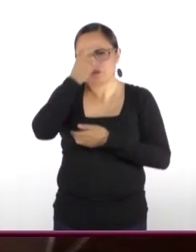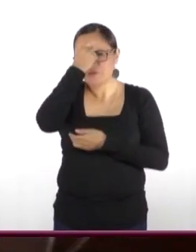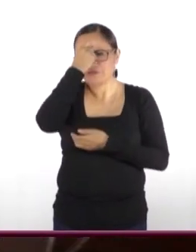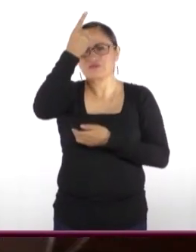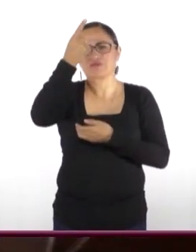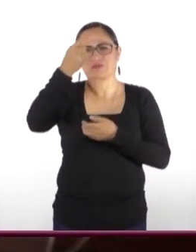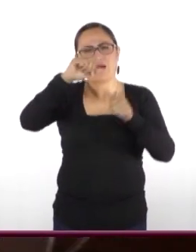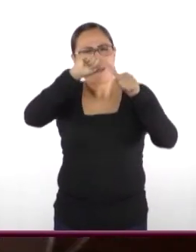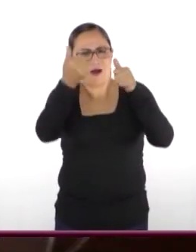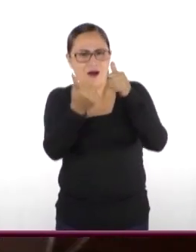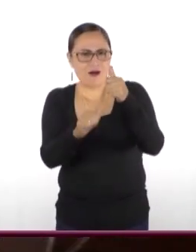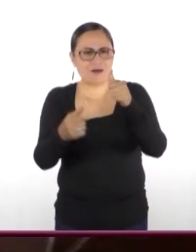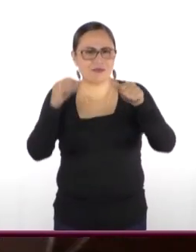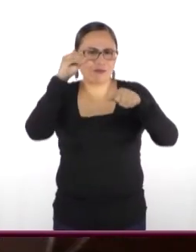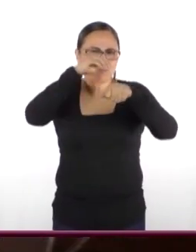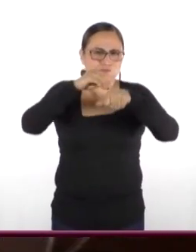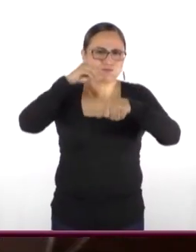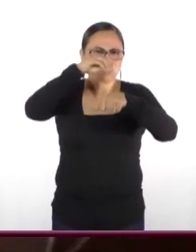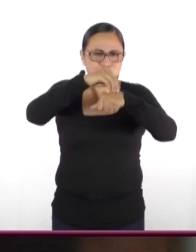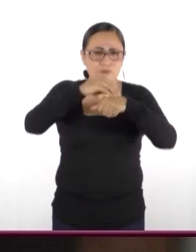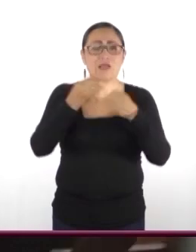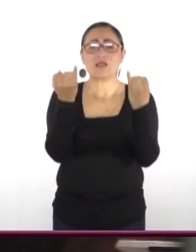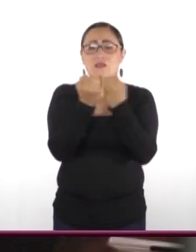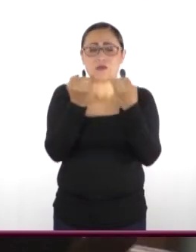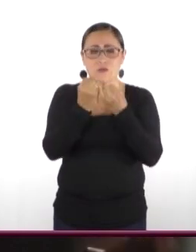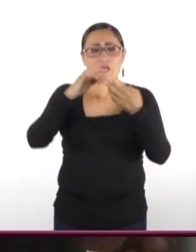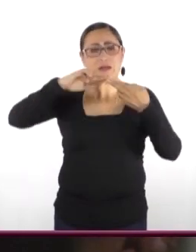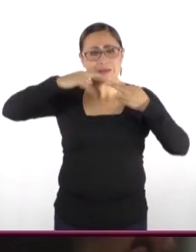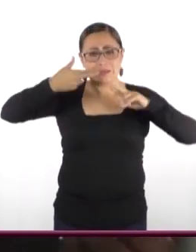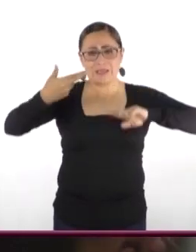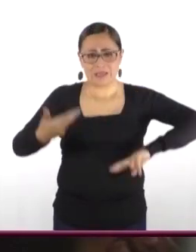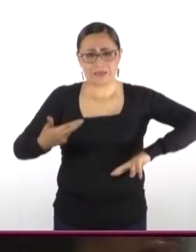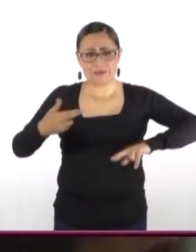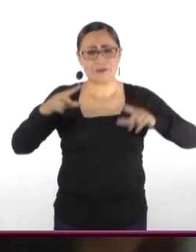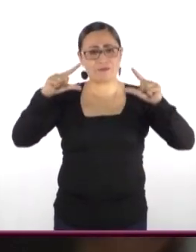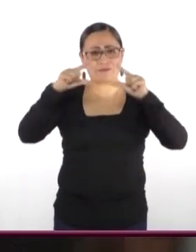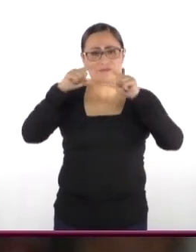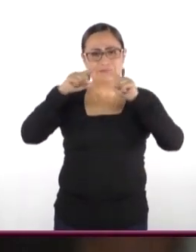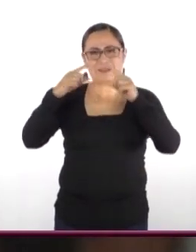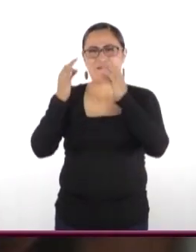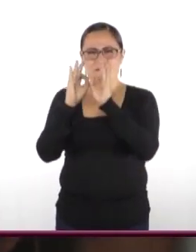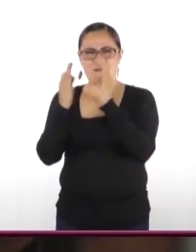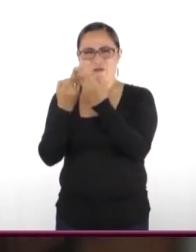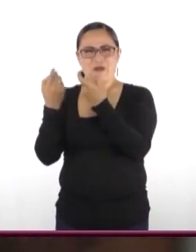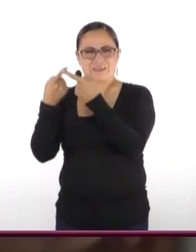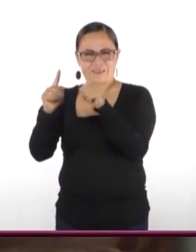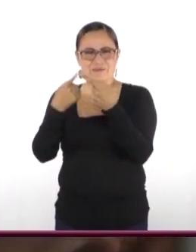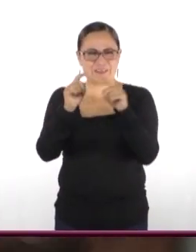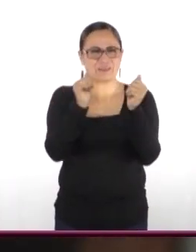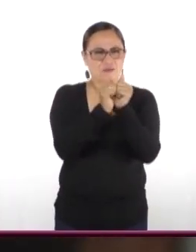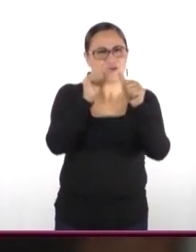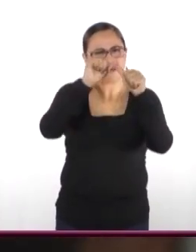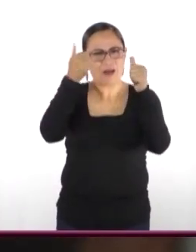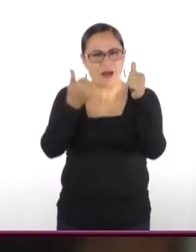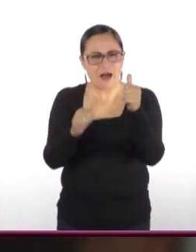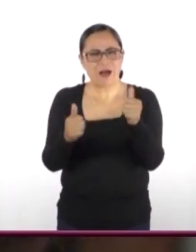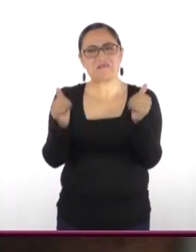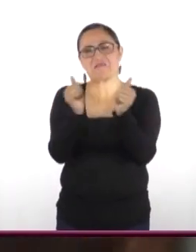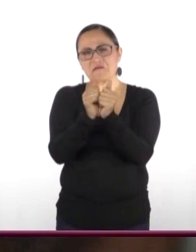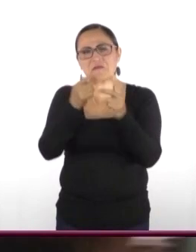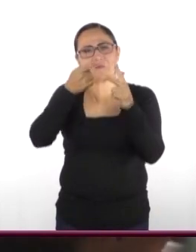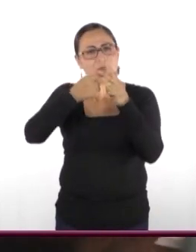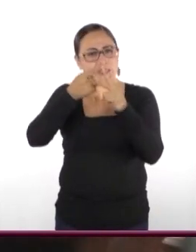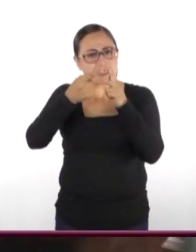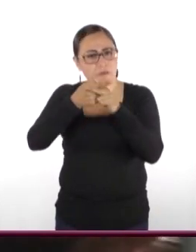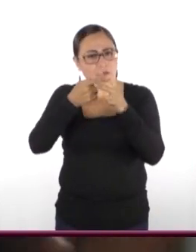con lo que creamos en el arte, ¿verdad? Y la relación tan estrecha que tiene la geometría, ¿no? En este caso con el arte y